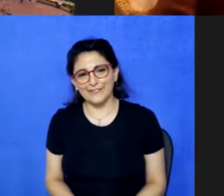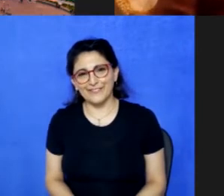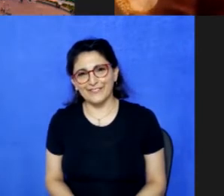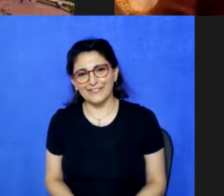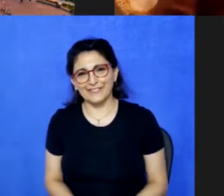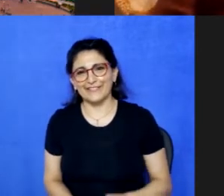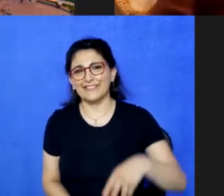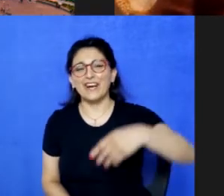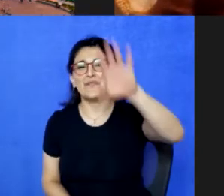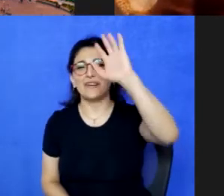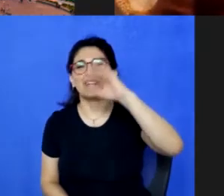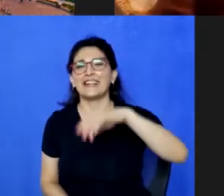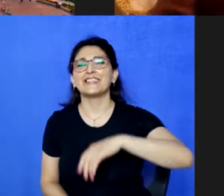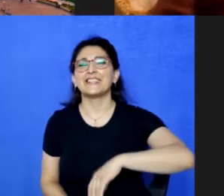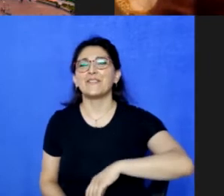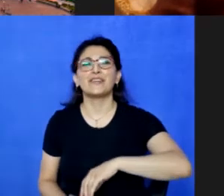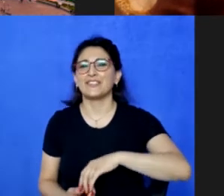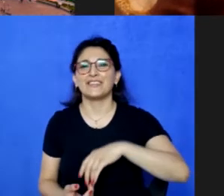de cualquier en cosa. En mi caso,